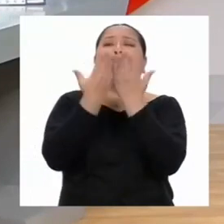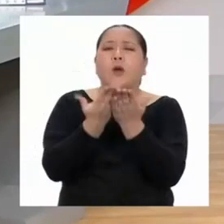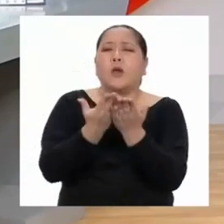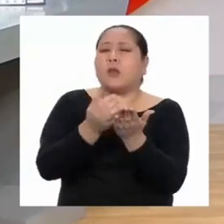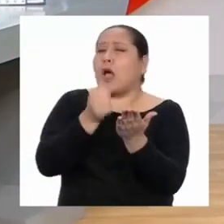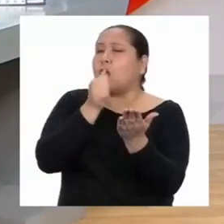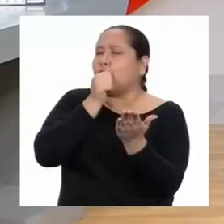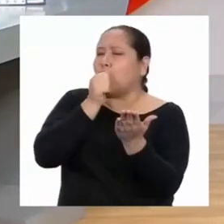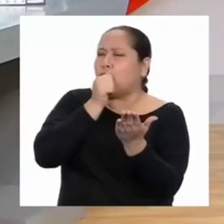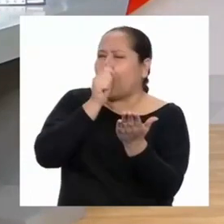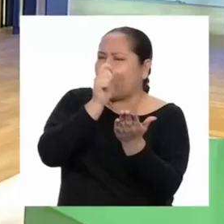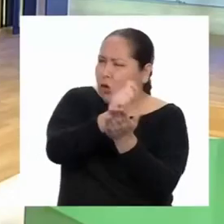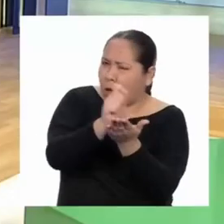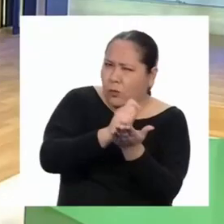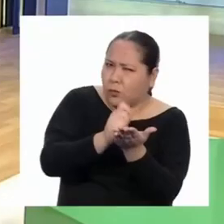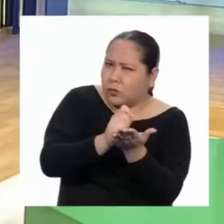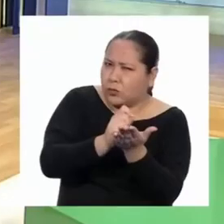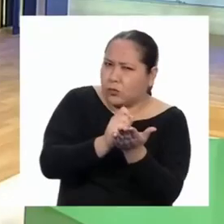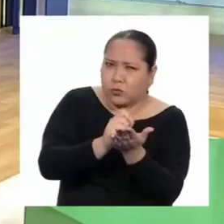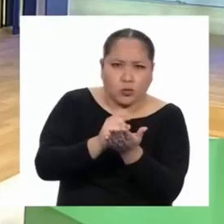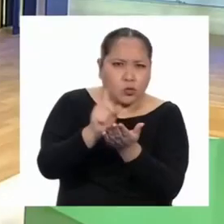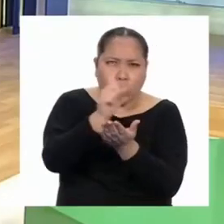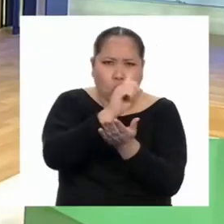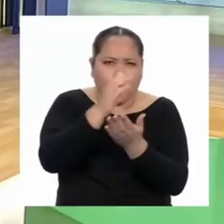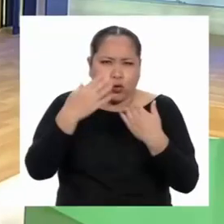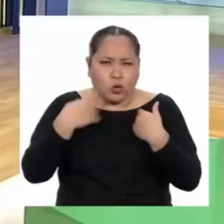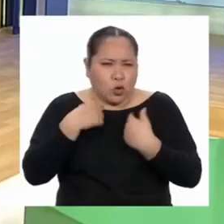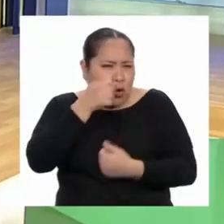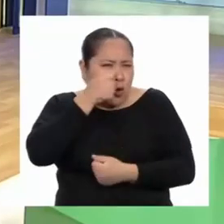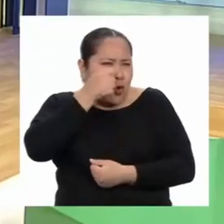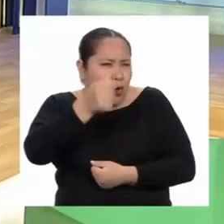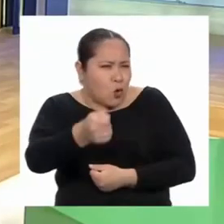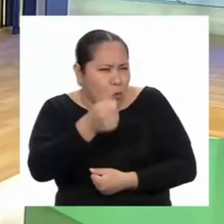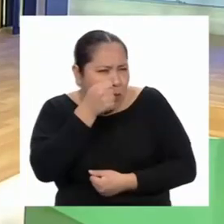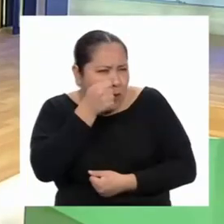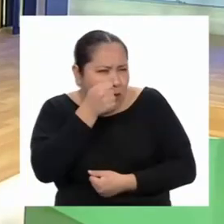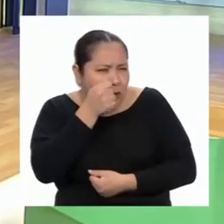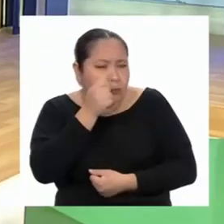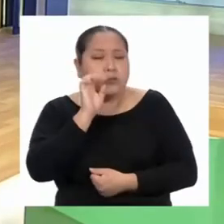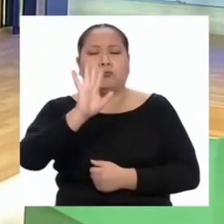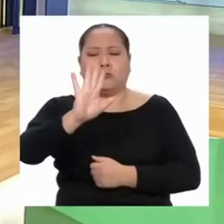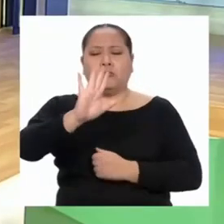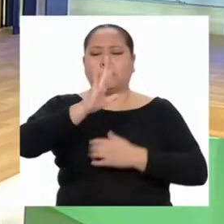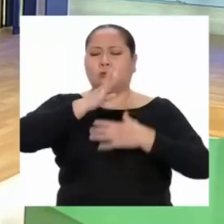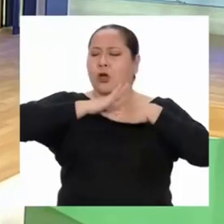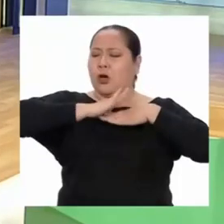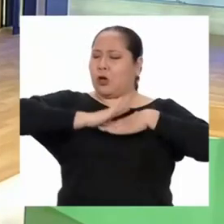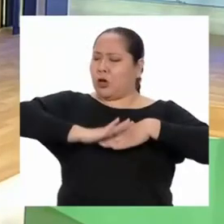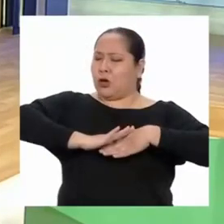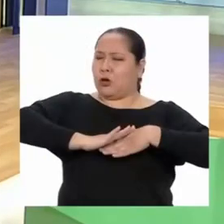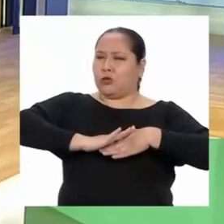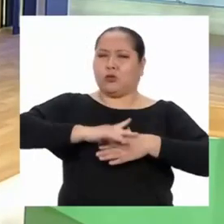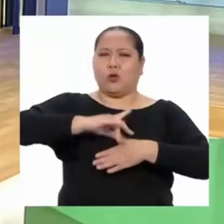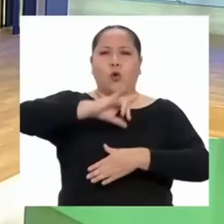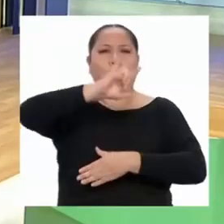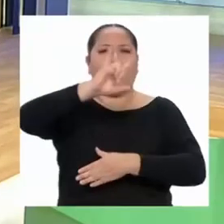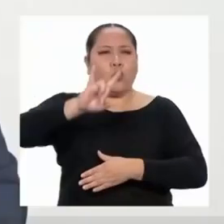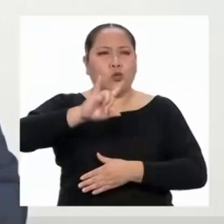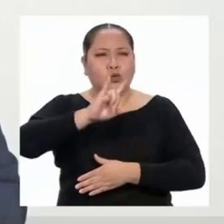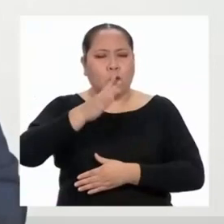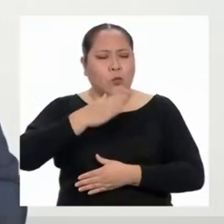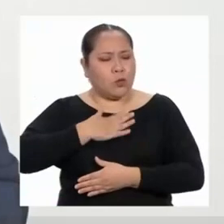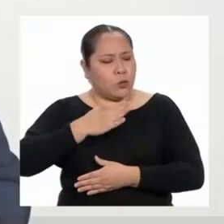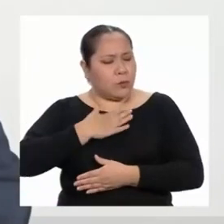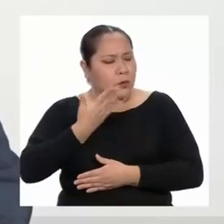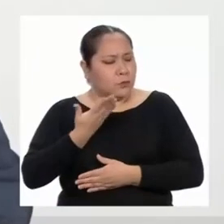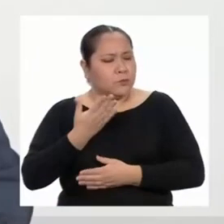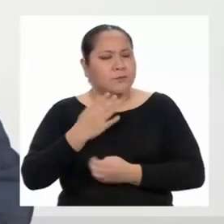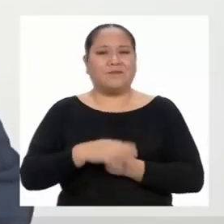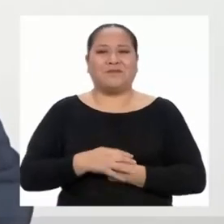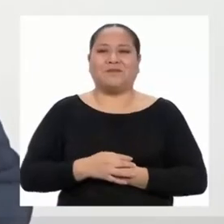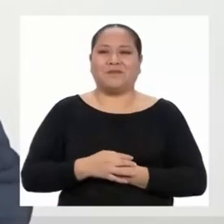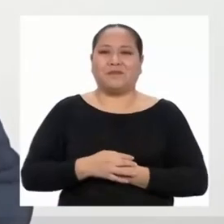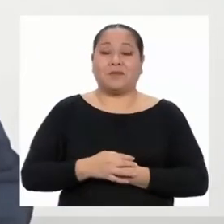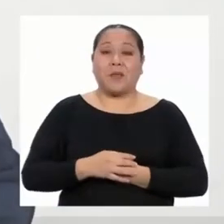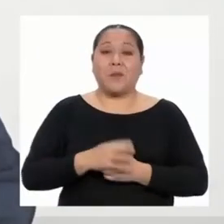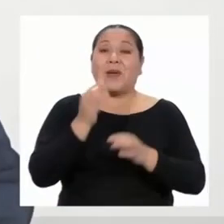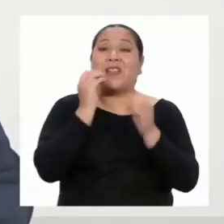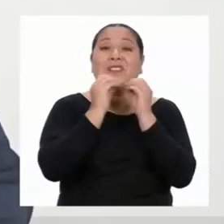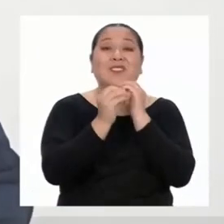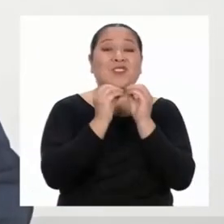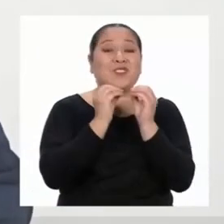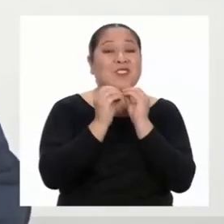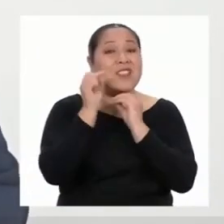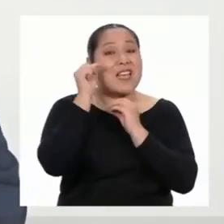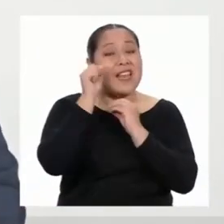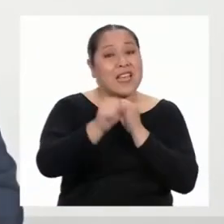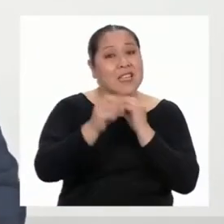apuntes. Si no tienen lupa a la mano, no se preocupen. Usamos la mía. Para resolver este reto